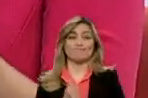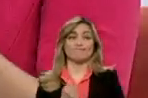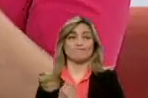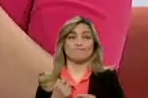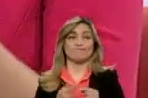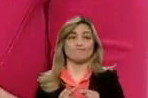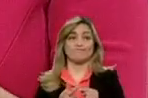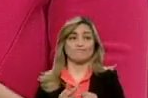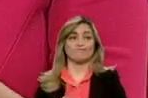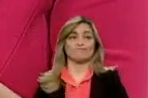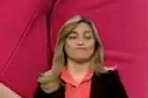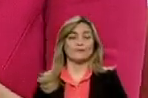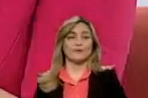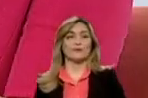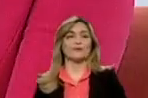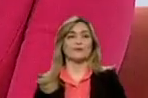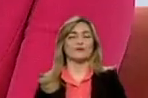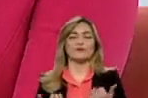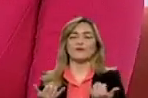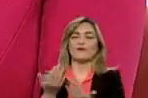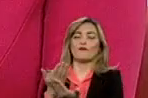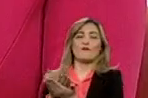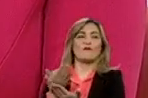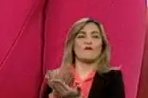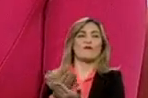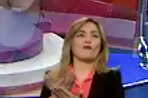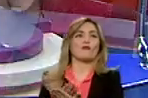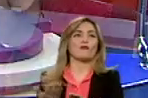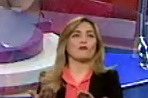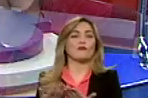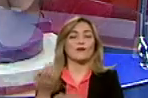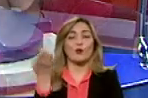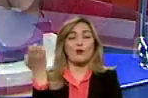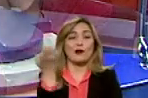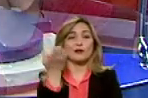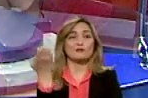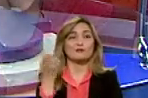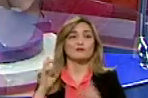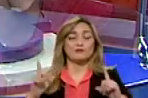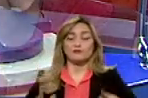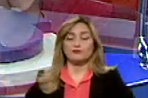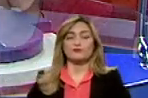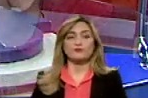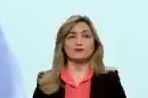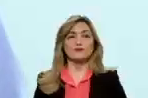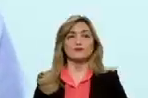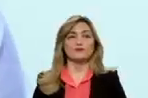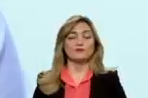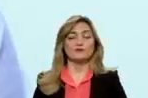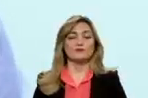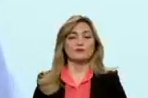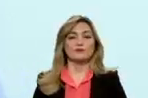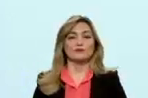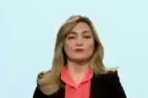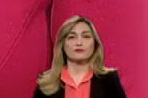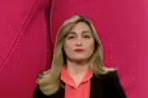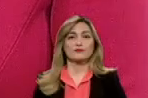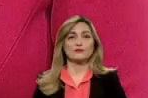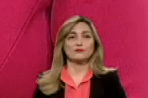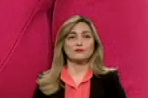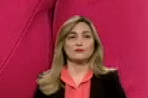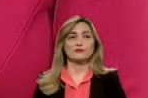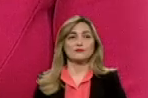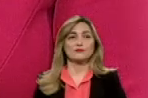En estos momentos, ¿cuál sería su planteamiento tomando en cuenta la emergencia sanitaria en la que nos encontramos? Por ejemplo, que no exista restricción o que tal